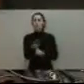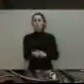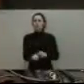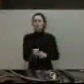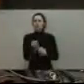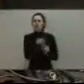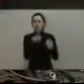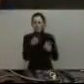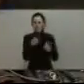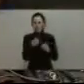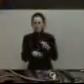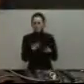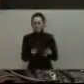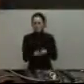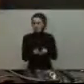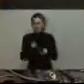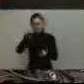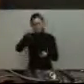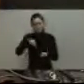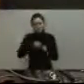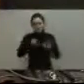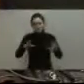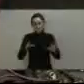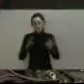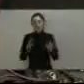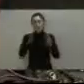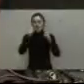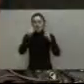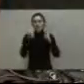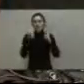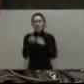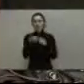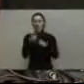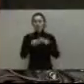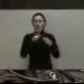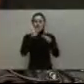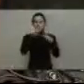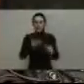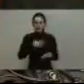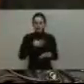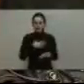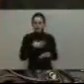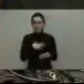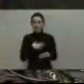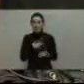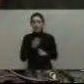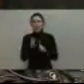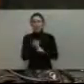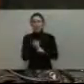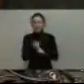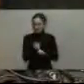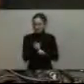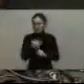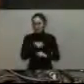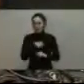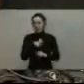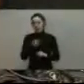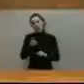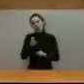necesarias, y lo haremos, pues como no puede ser de otra manera, optimizando los medios propios y en aquello en lo que no lleguemos, pues recurriendo a medios